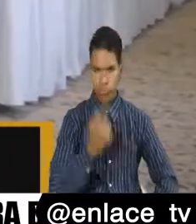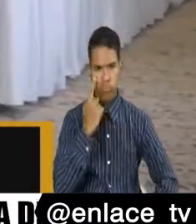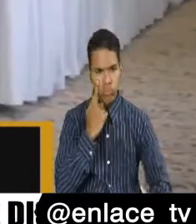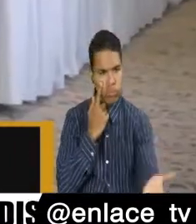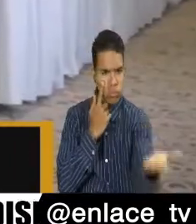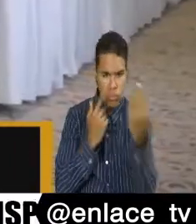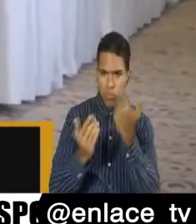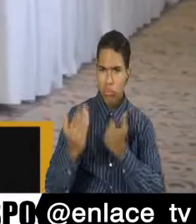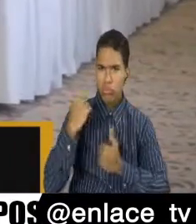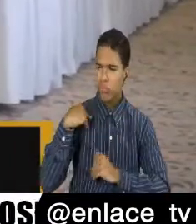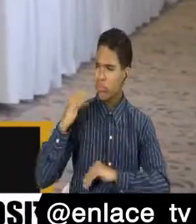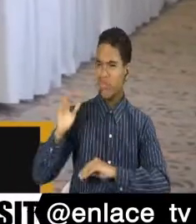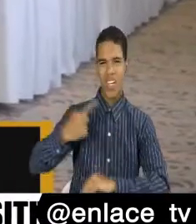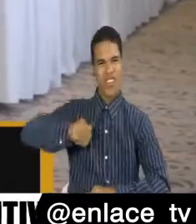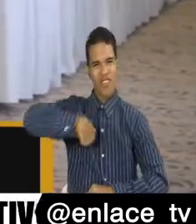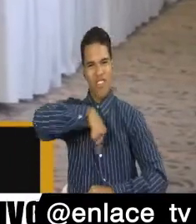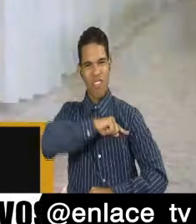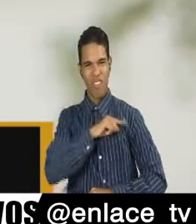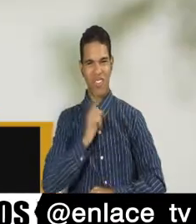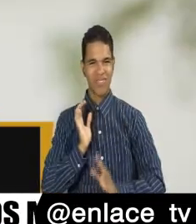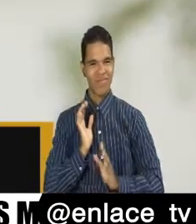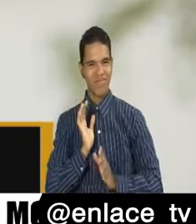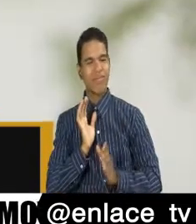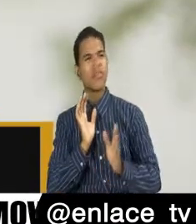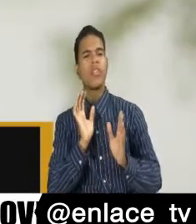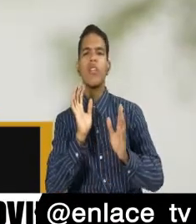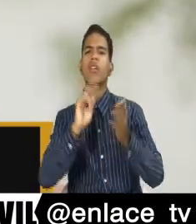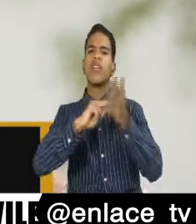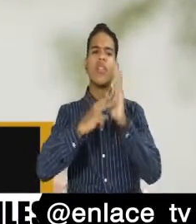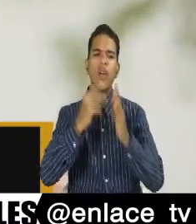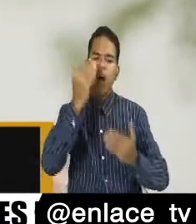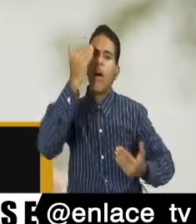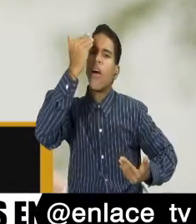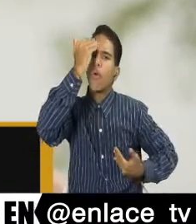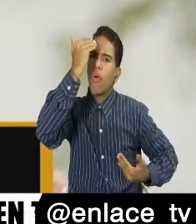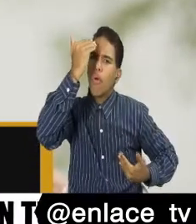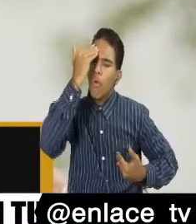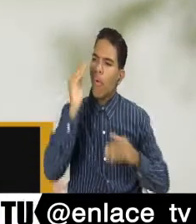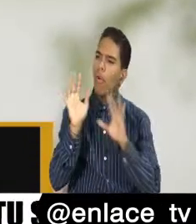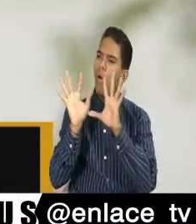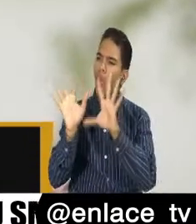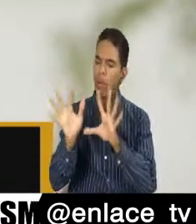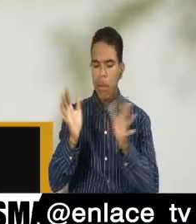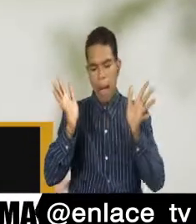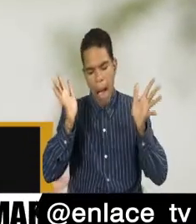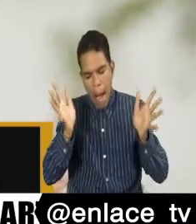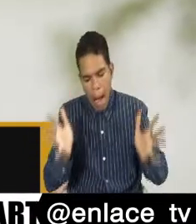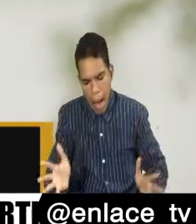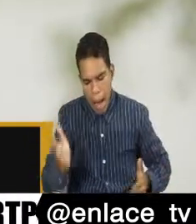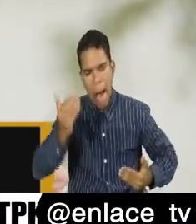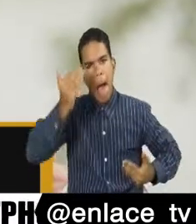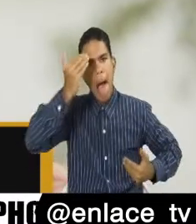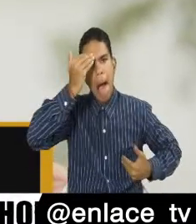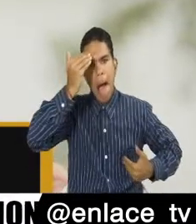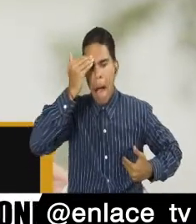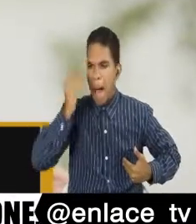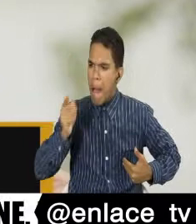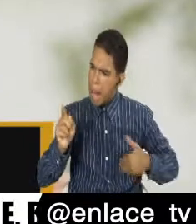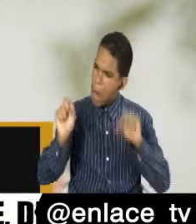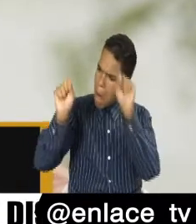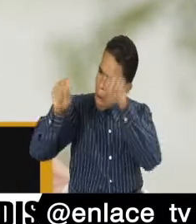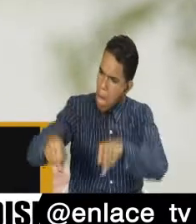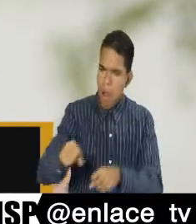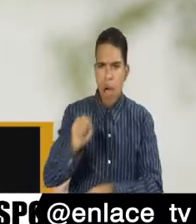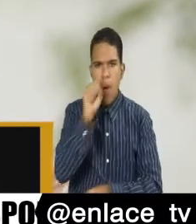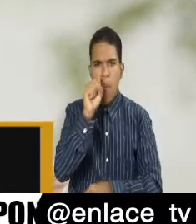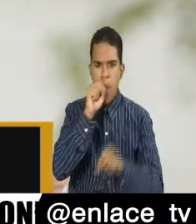como municipio es que debemos ser conscientes de que esta sea una, digamos, que se pueda dar en el municipio,